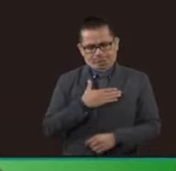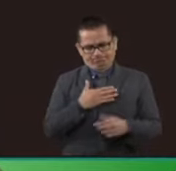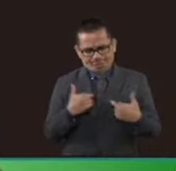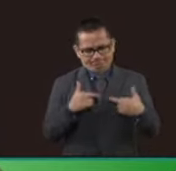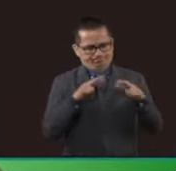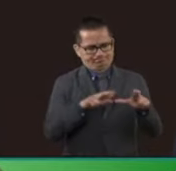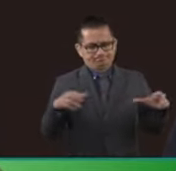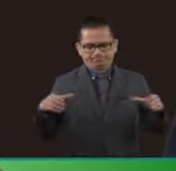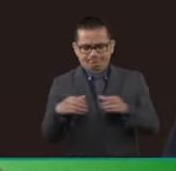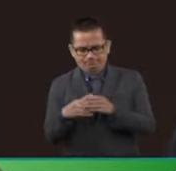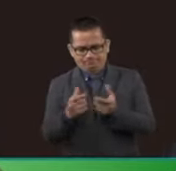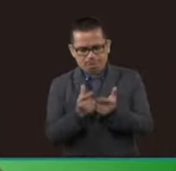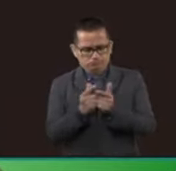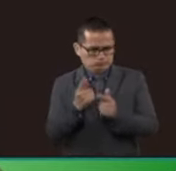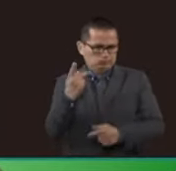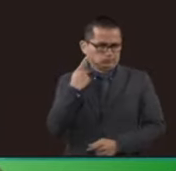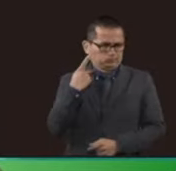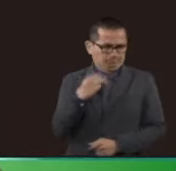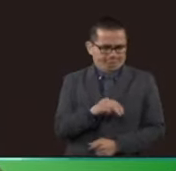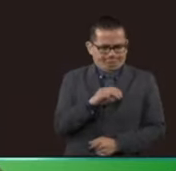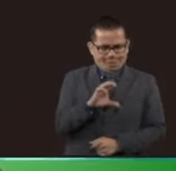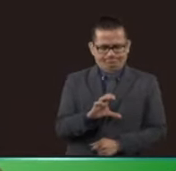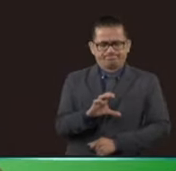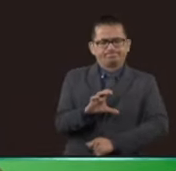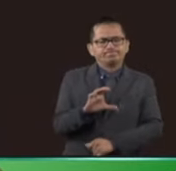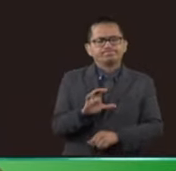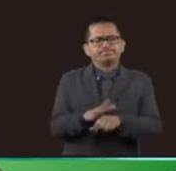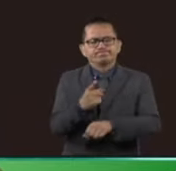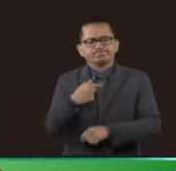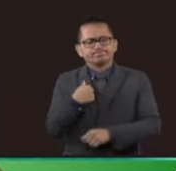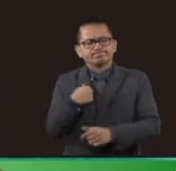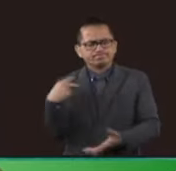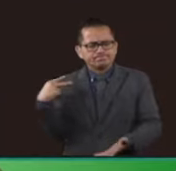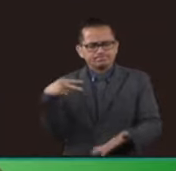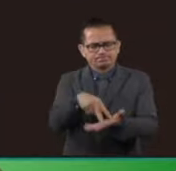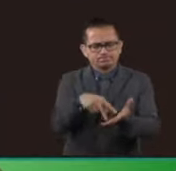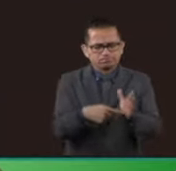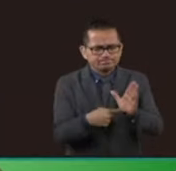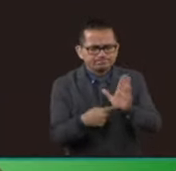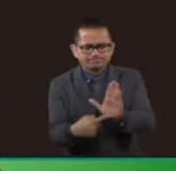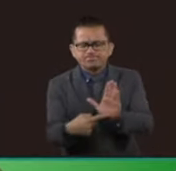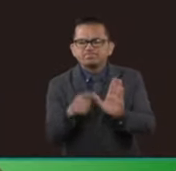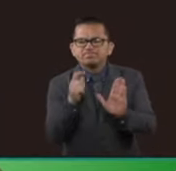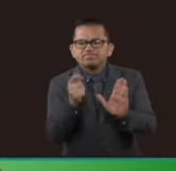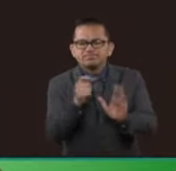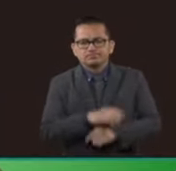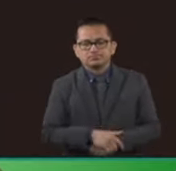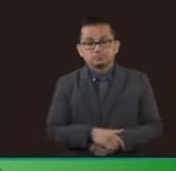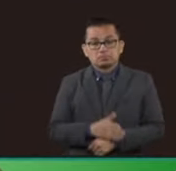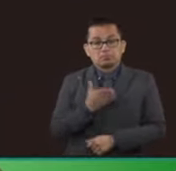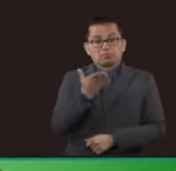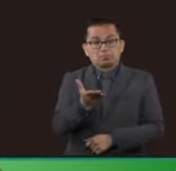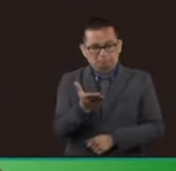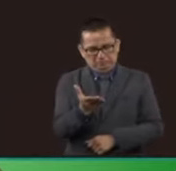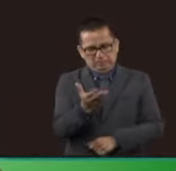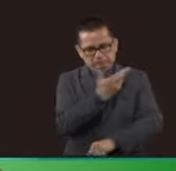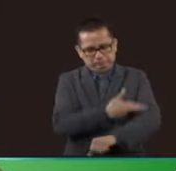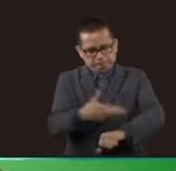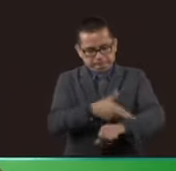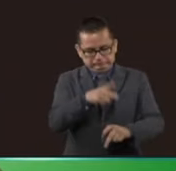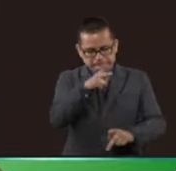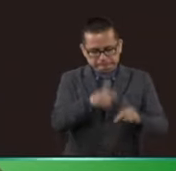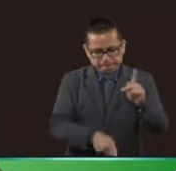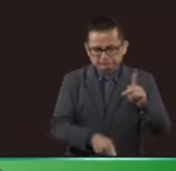ciudadano vengo a presentar moción suspensiva sobre el dictamen a la minuta